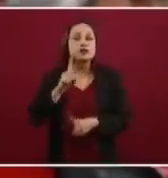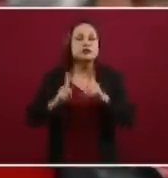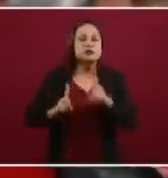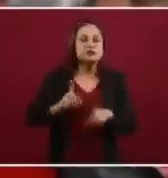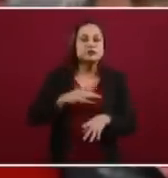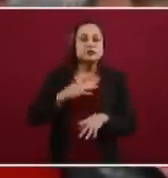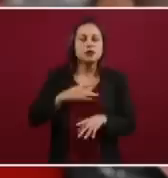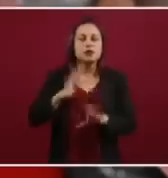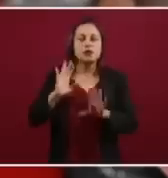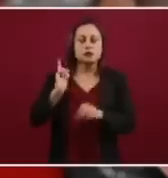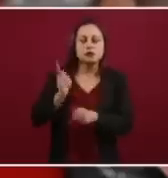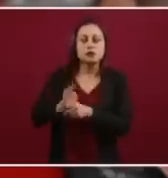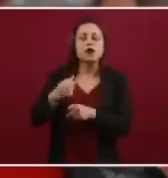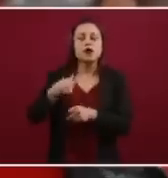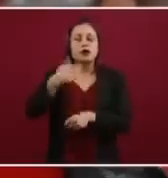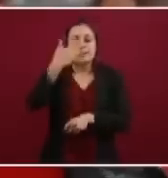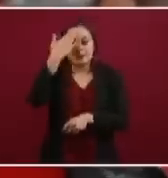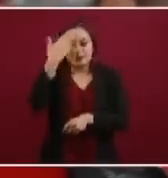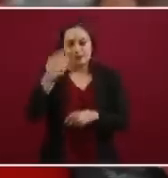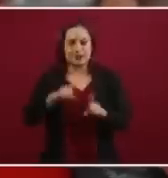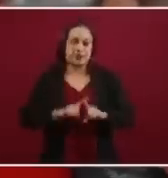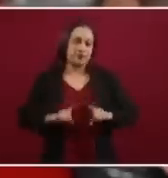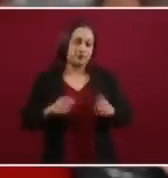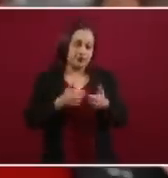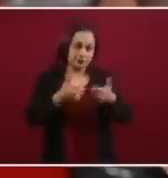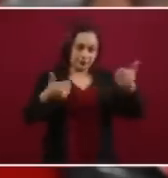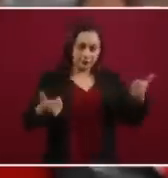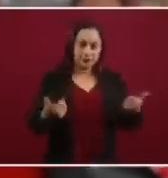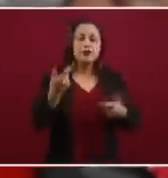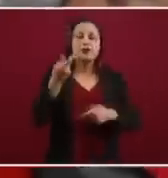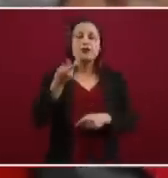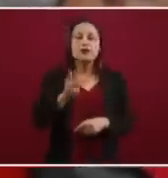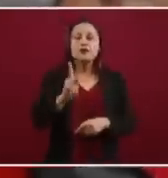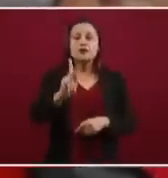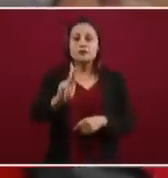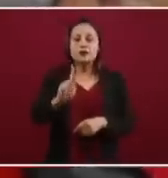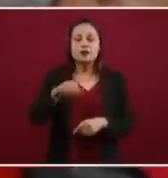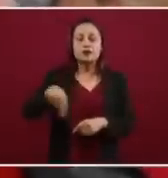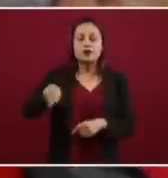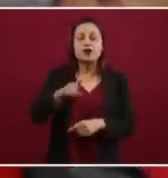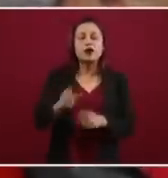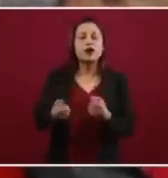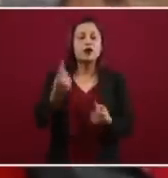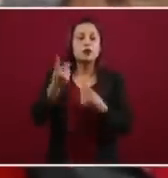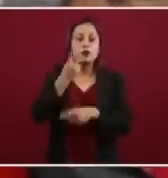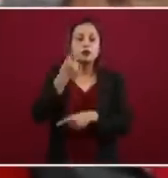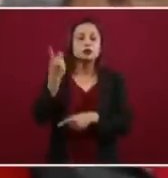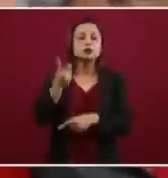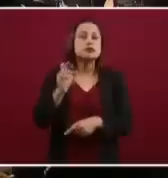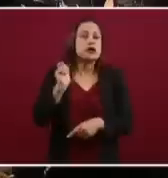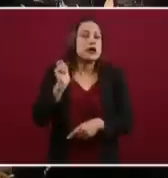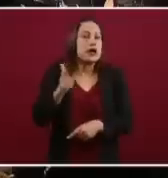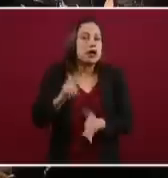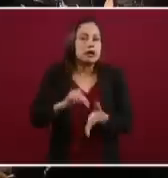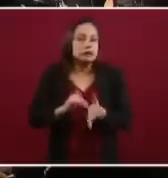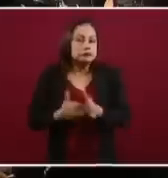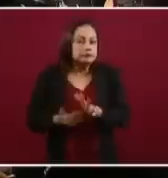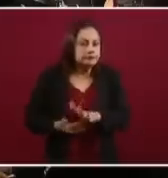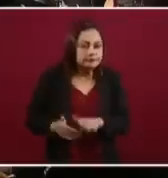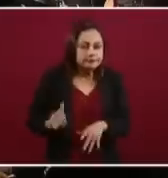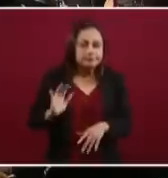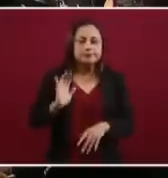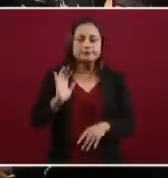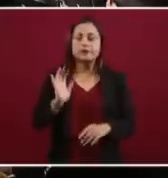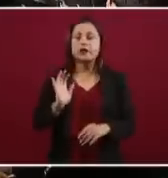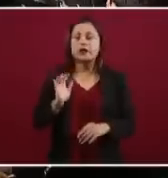procedimiento, se ha cuestionado de manera fuerte incluso que fue de manera fraudulenta, pero bueno, quisiera su impresión, quisiera su comentario